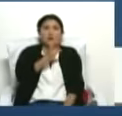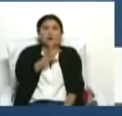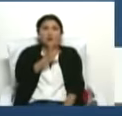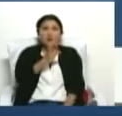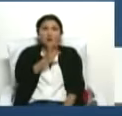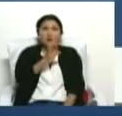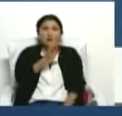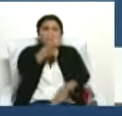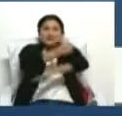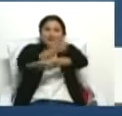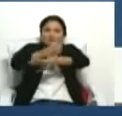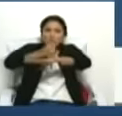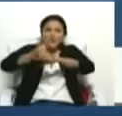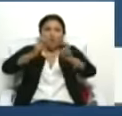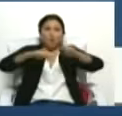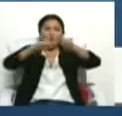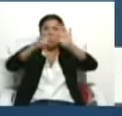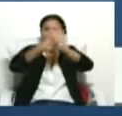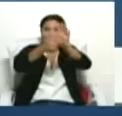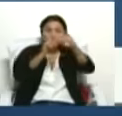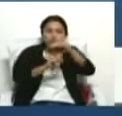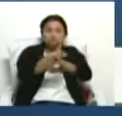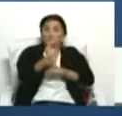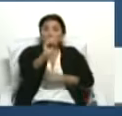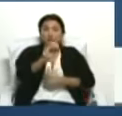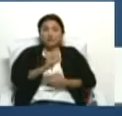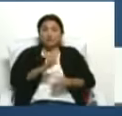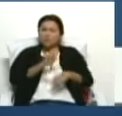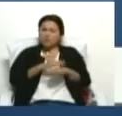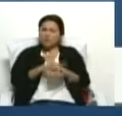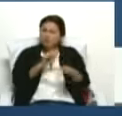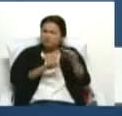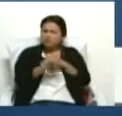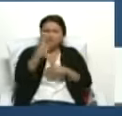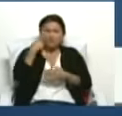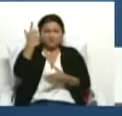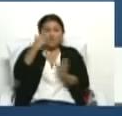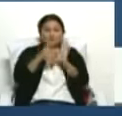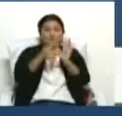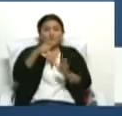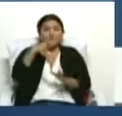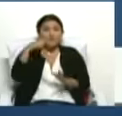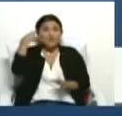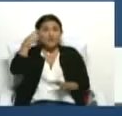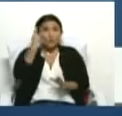la ONU allí en el terreno, no los veo. ¿Por qué no están ahí? Por favor, veamos el video.